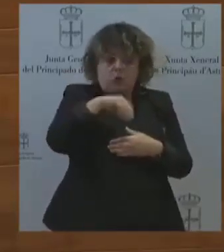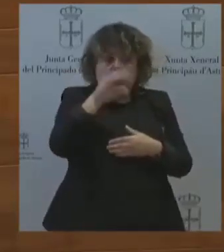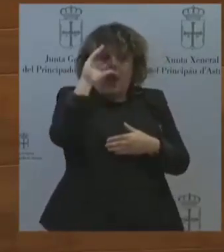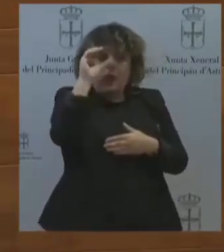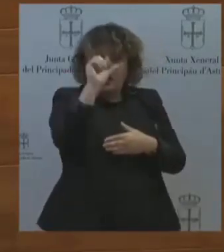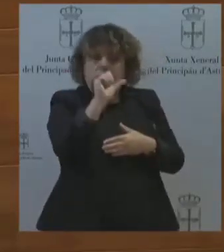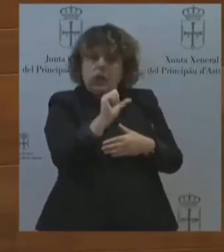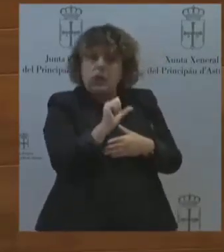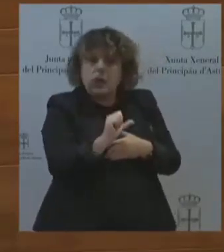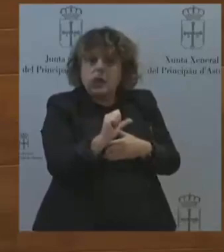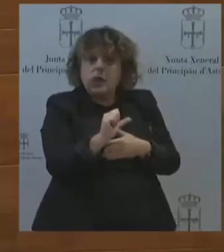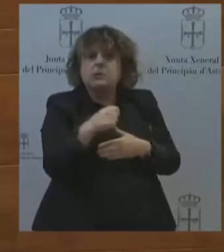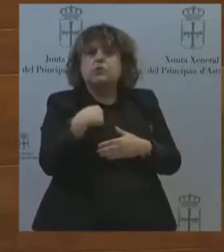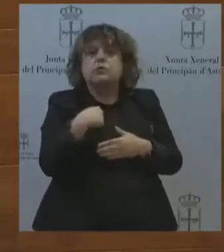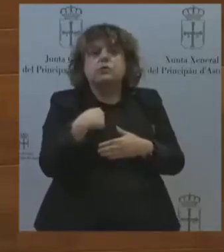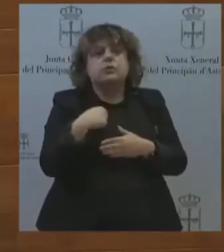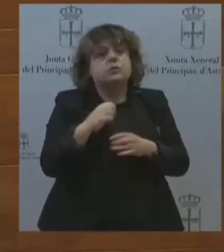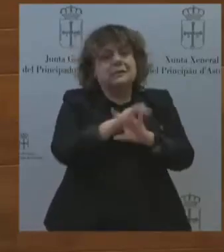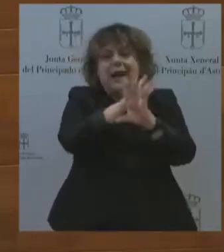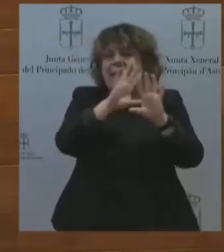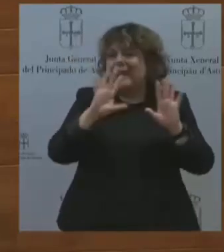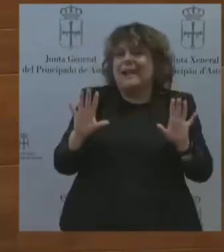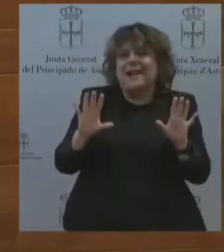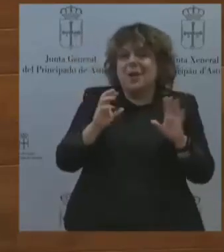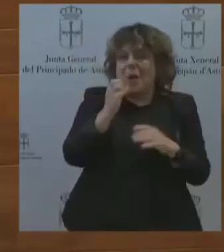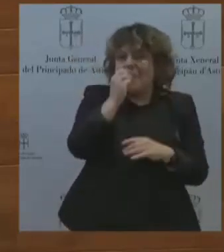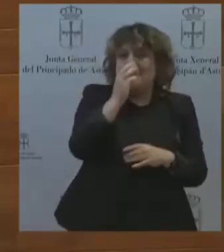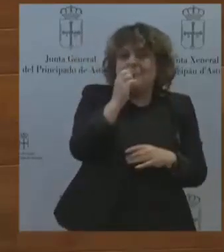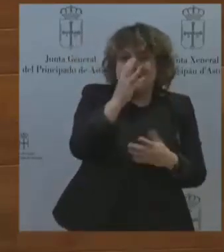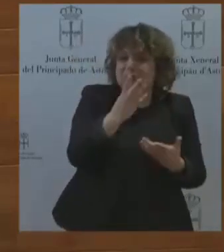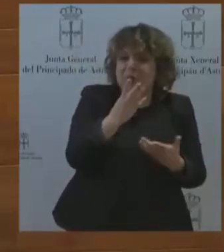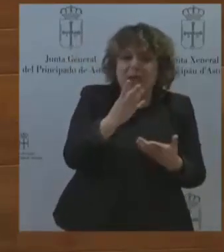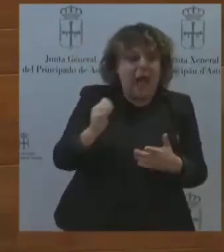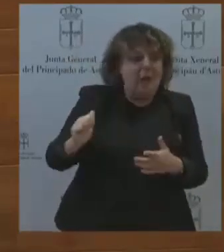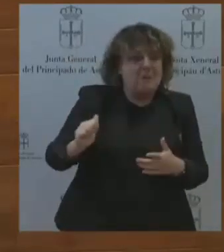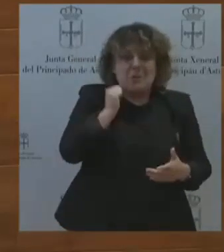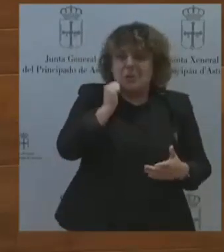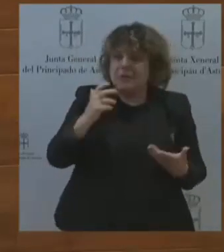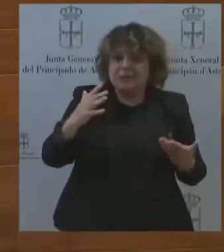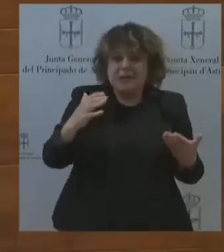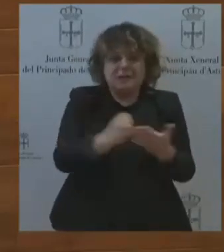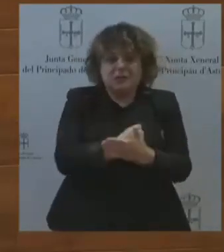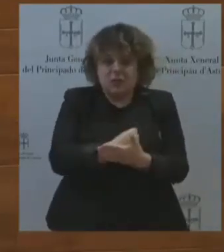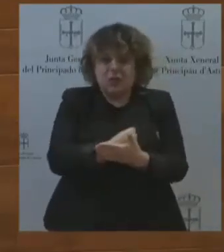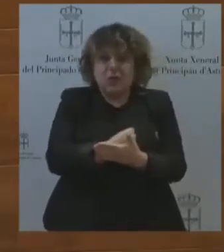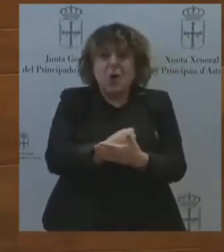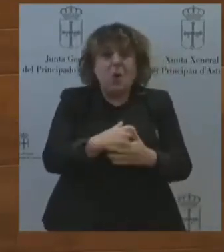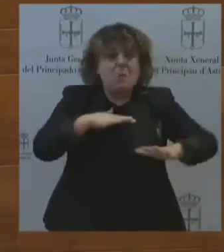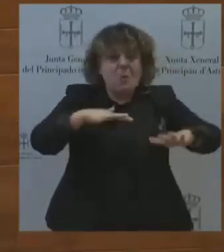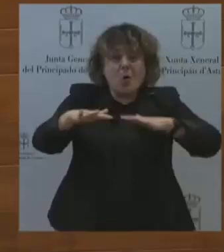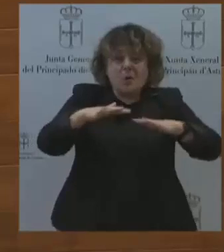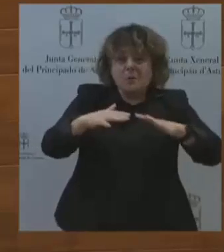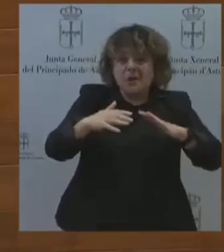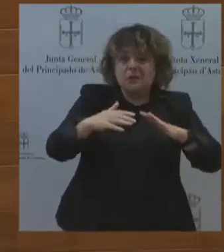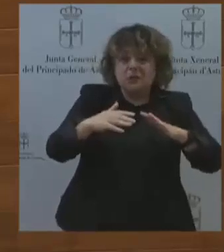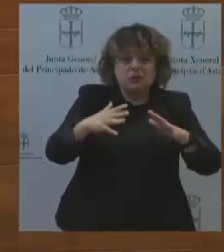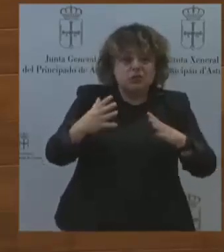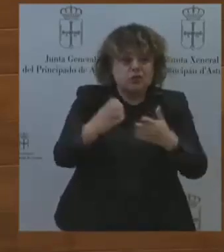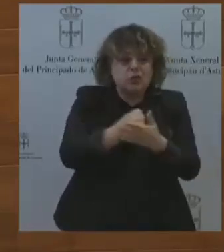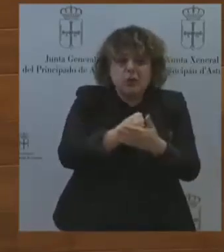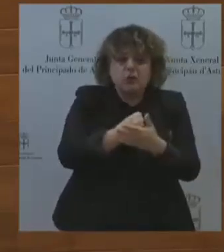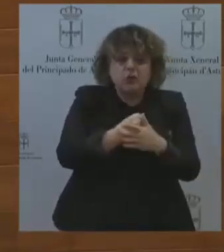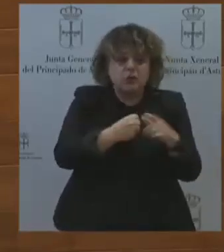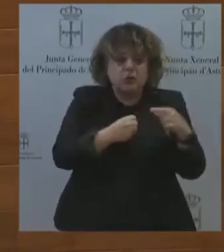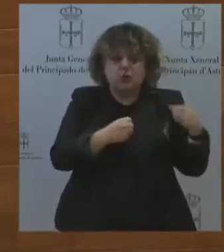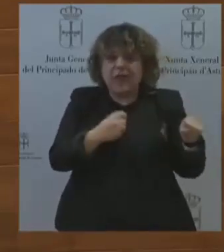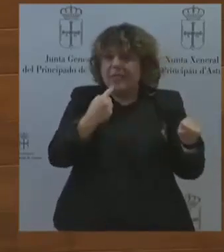el PSOE no da puntadas sin hilo. Todos y cada uno de los movimientos que ustedes dan, señor Barbón, me estoy dirigiendo a usted, responden